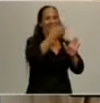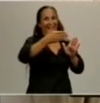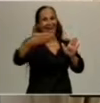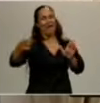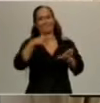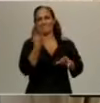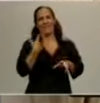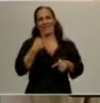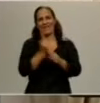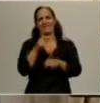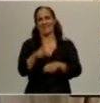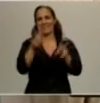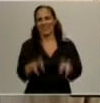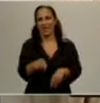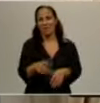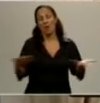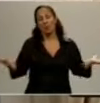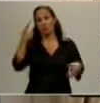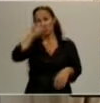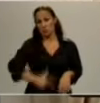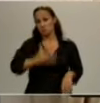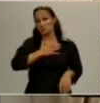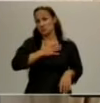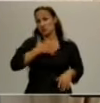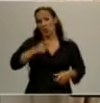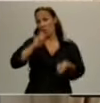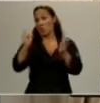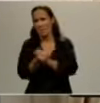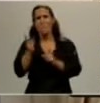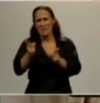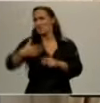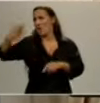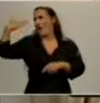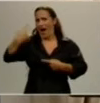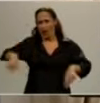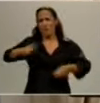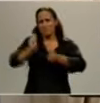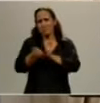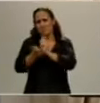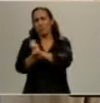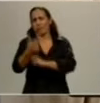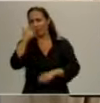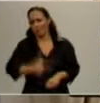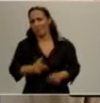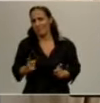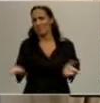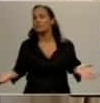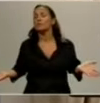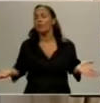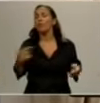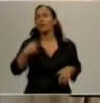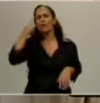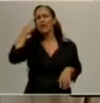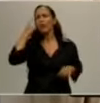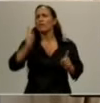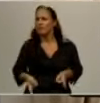1983. Tal vez me toca a mí reformar, como tantas otras cosas hemos hecho. Y creo que también,